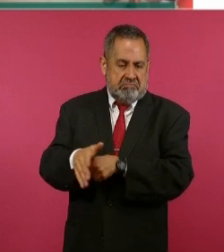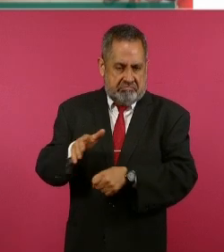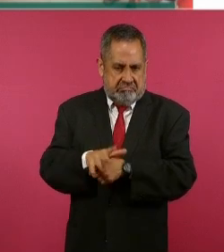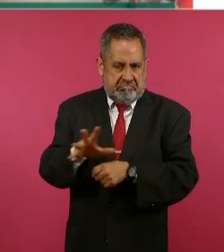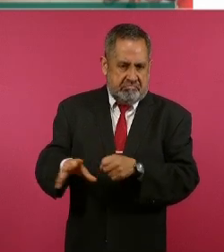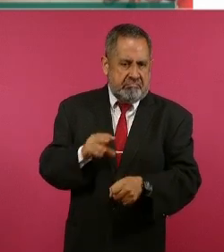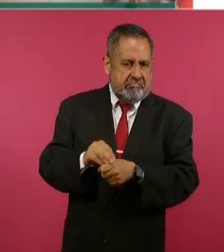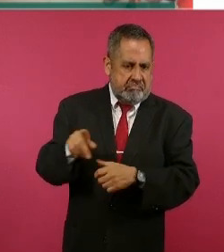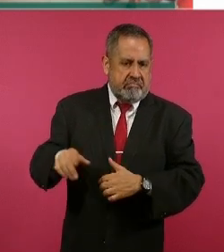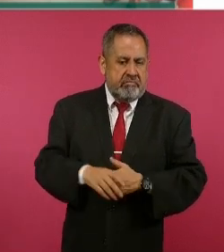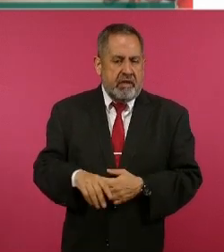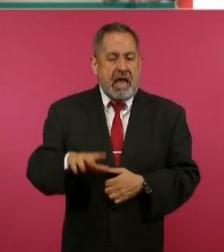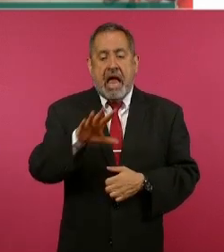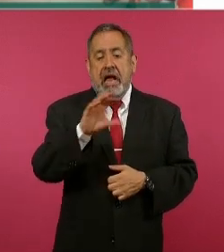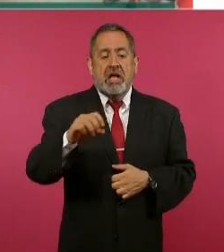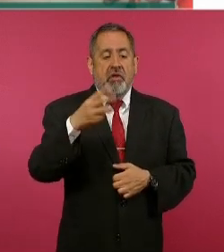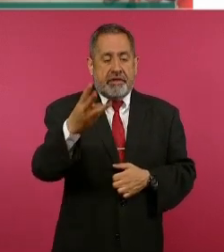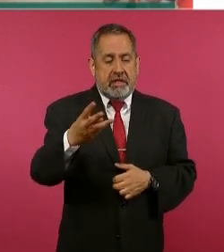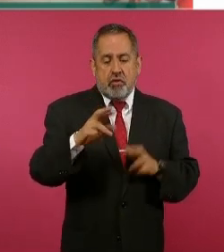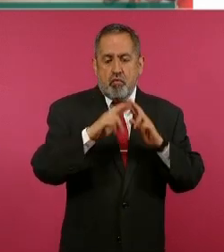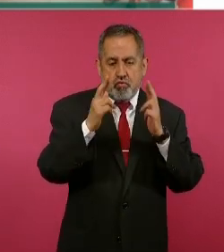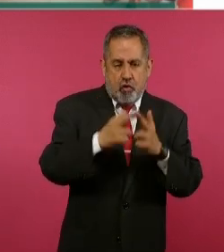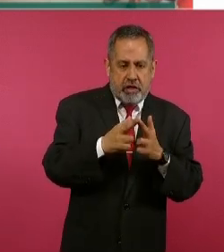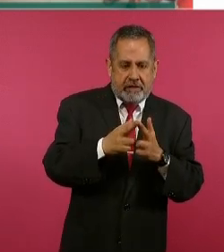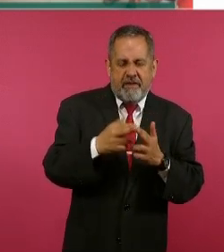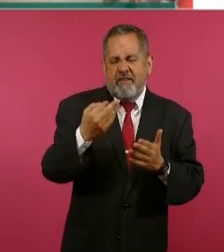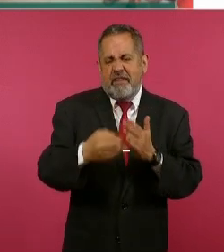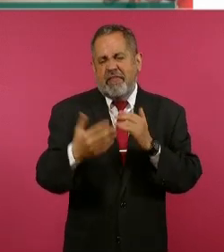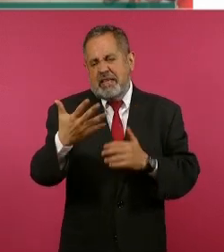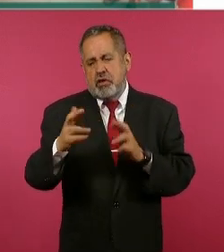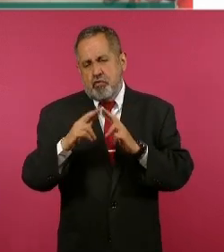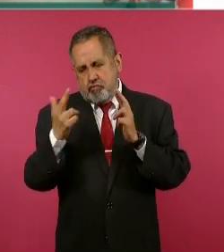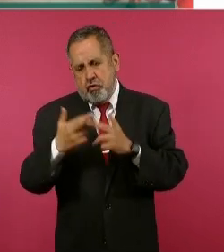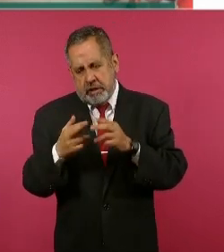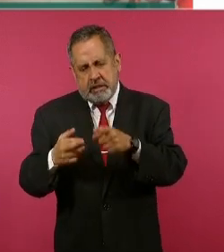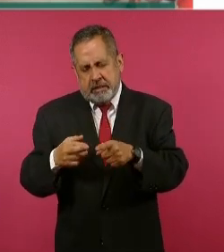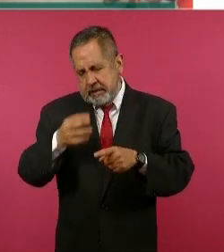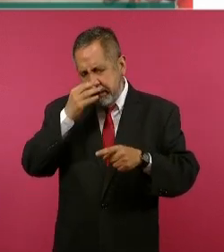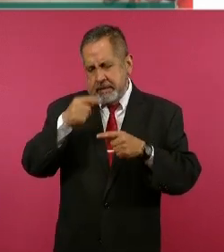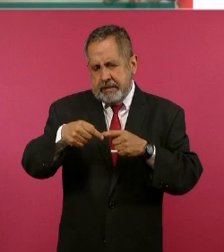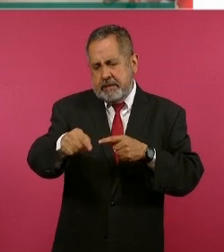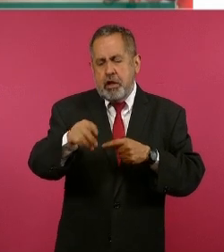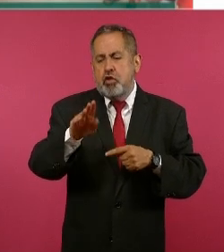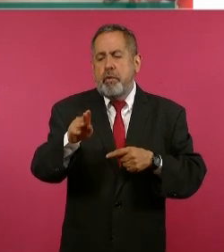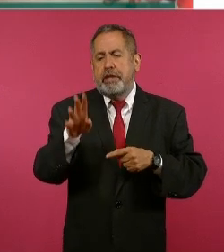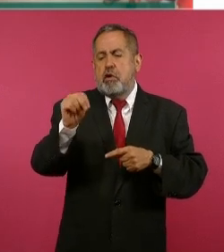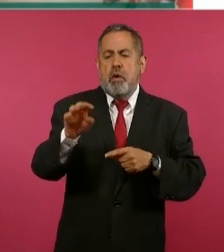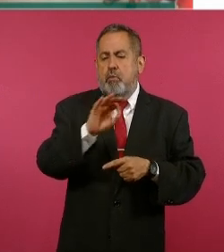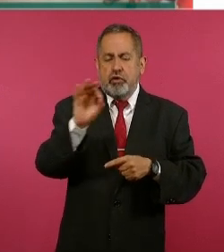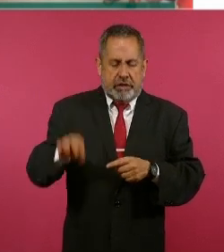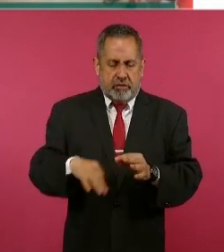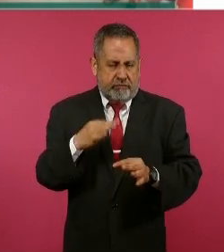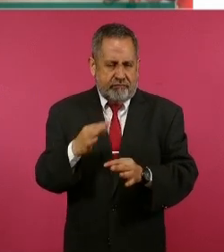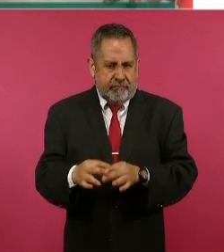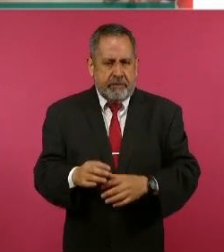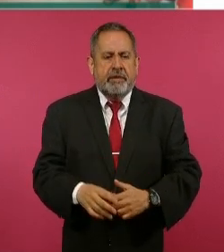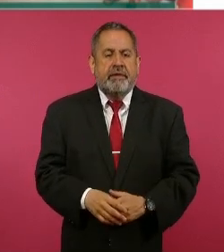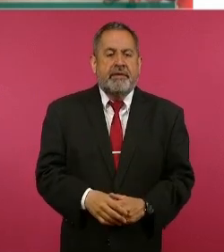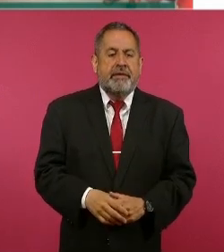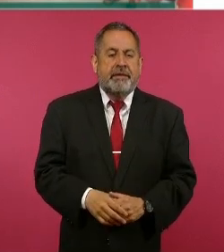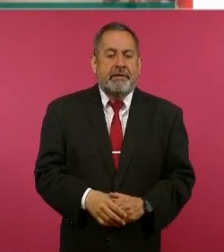esta convocatoria. 503 de las 508 asambleas de la clínica nuestra ya se han realizado. La